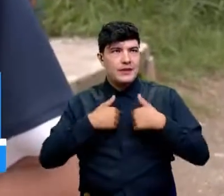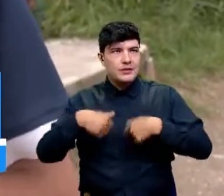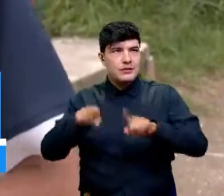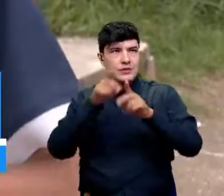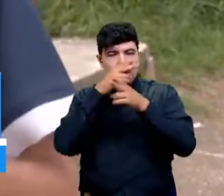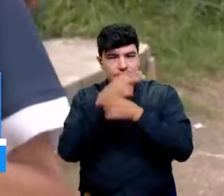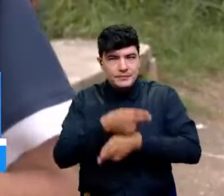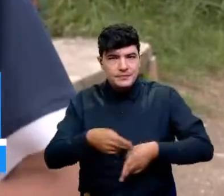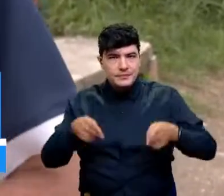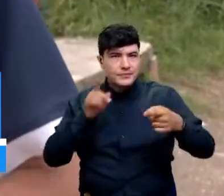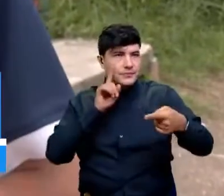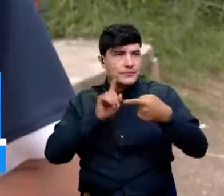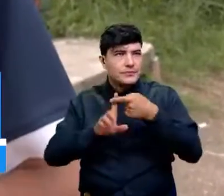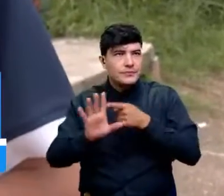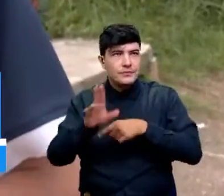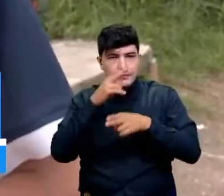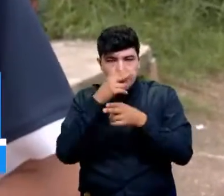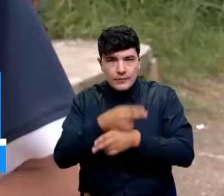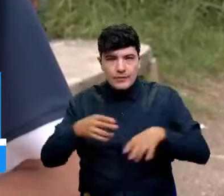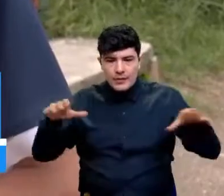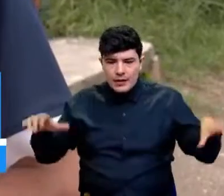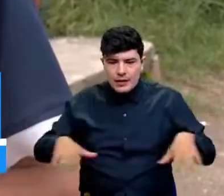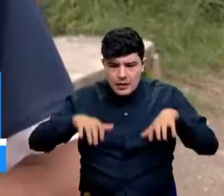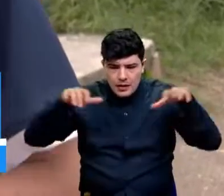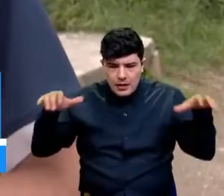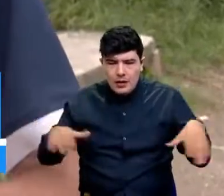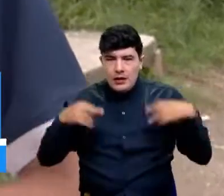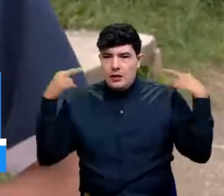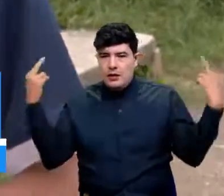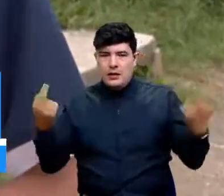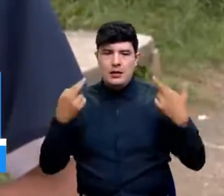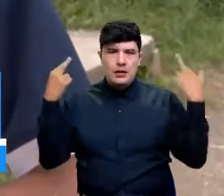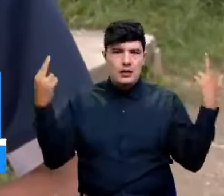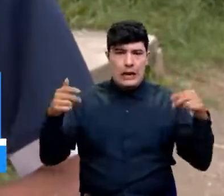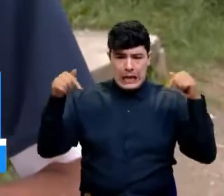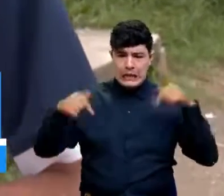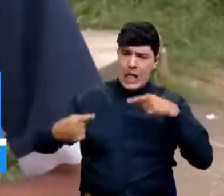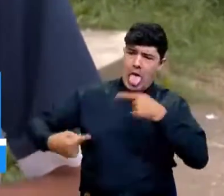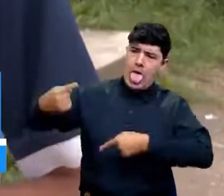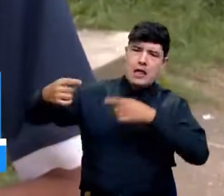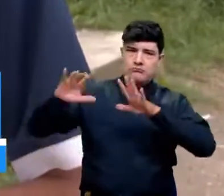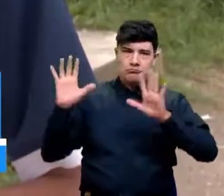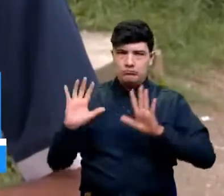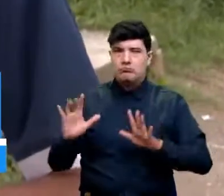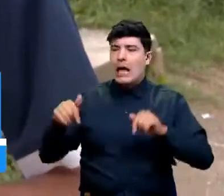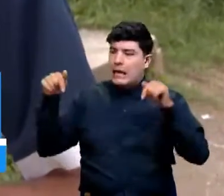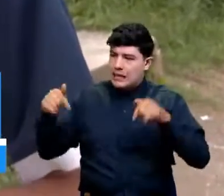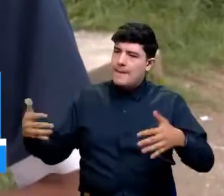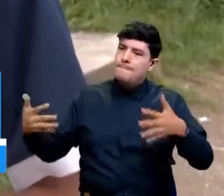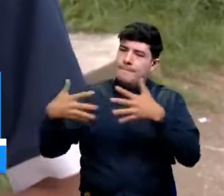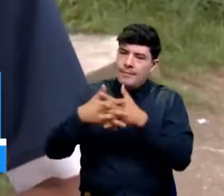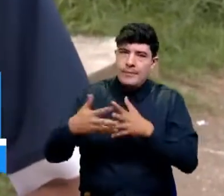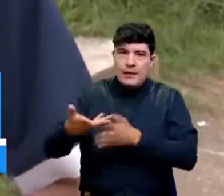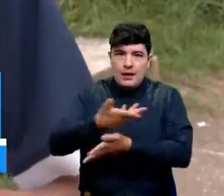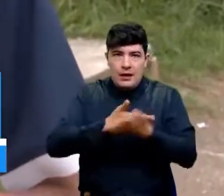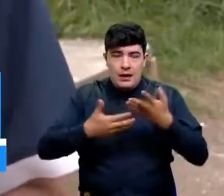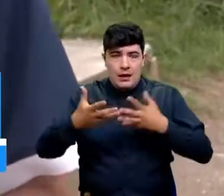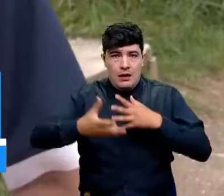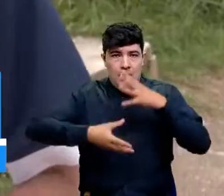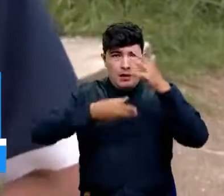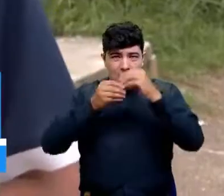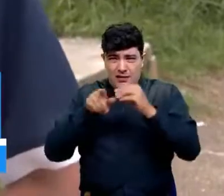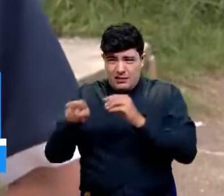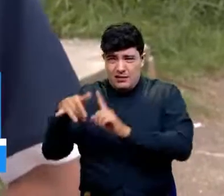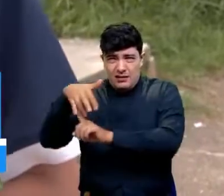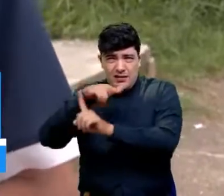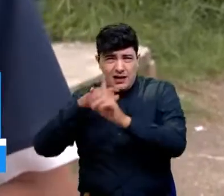es que los niños tengan una actividad lúdica, recreativa, aquí no es competitivo. Lo otro que se busca es que ellos no entren en ese